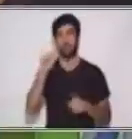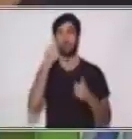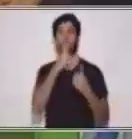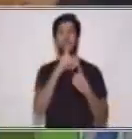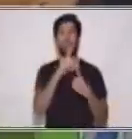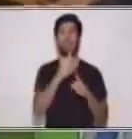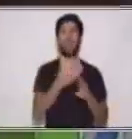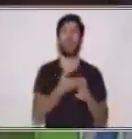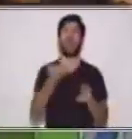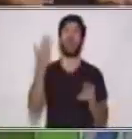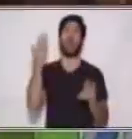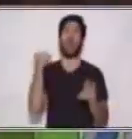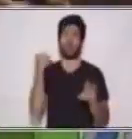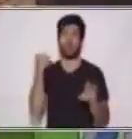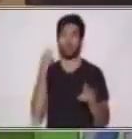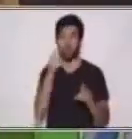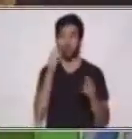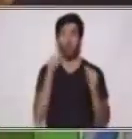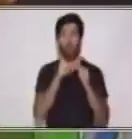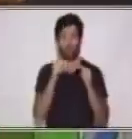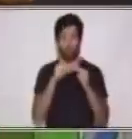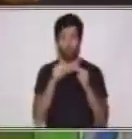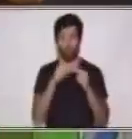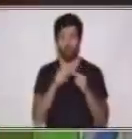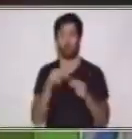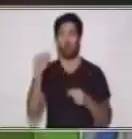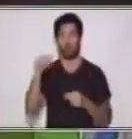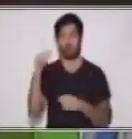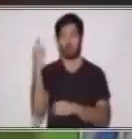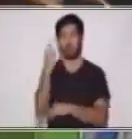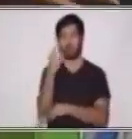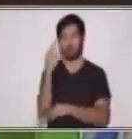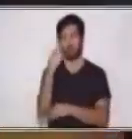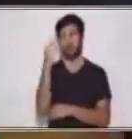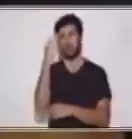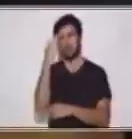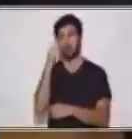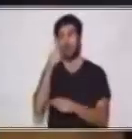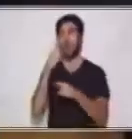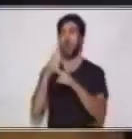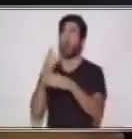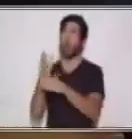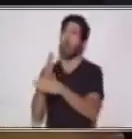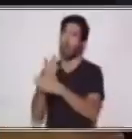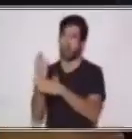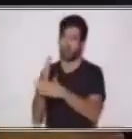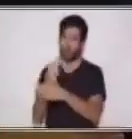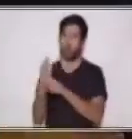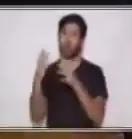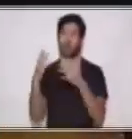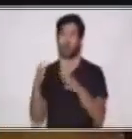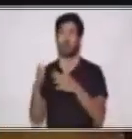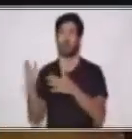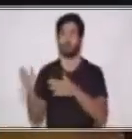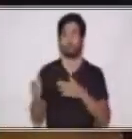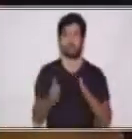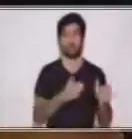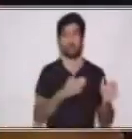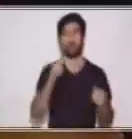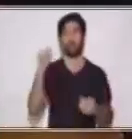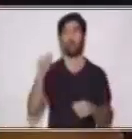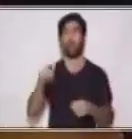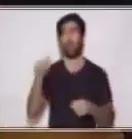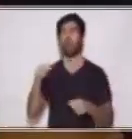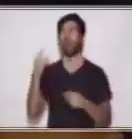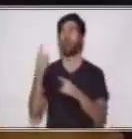letras, o si no lo sabías, pues es importante que ahora pues lo compartas. Vamos a hablar sobre el uso